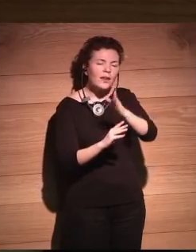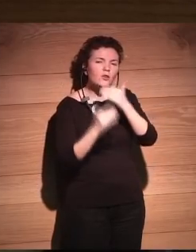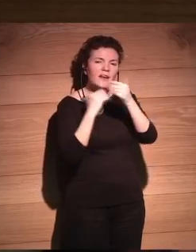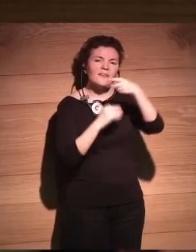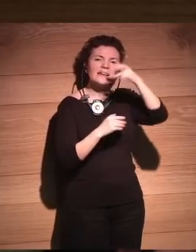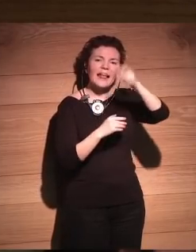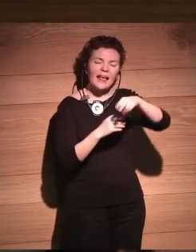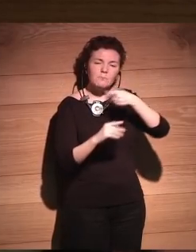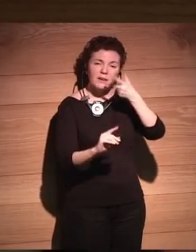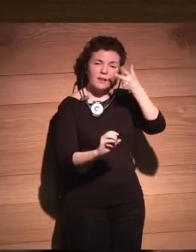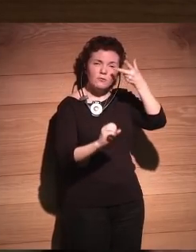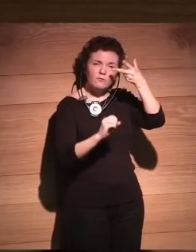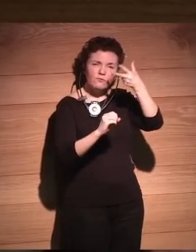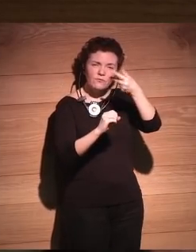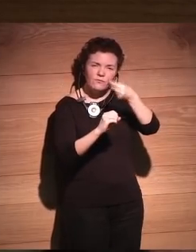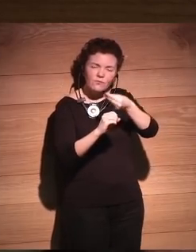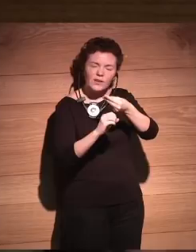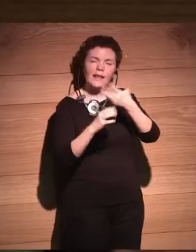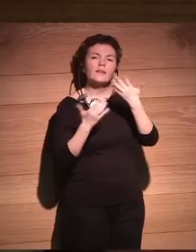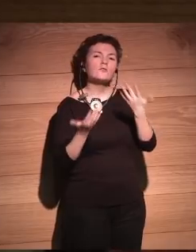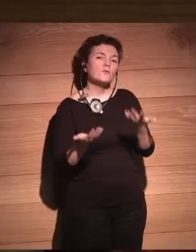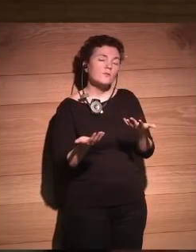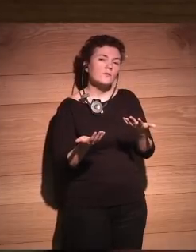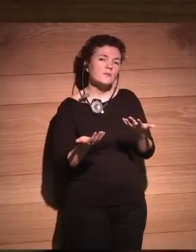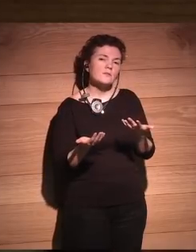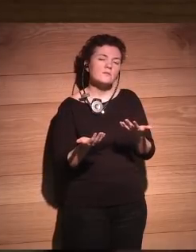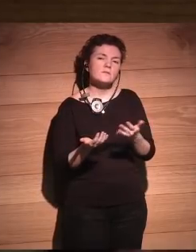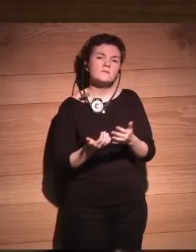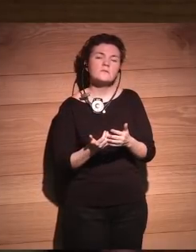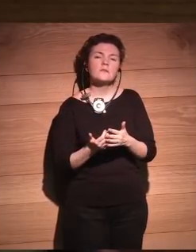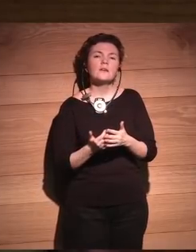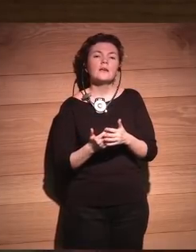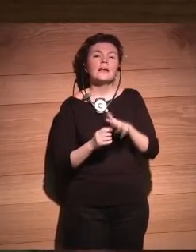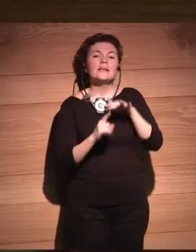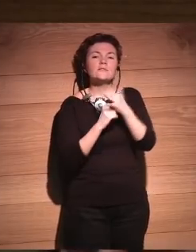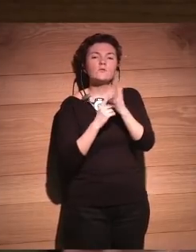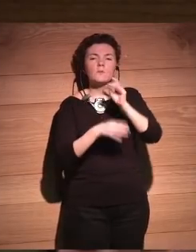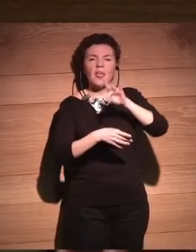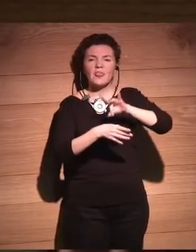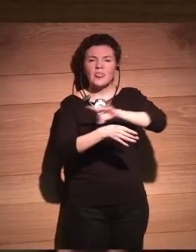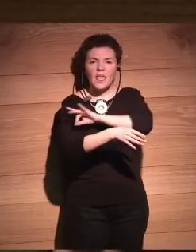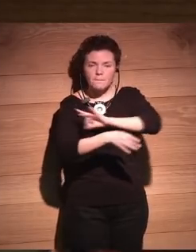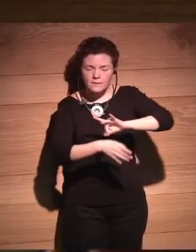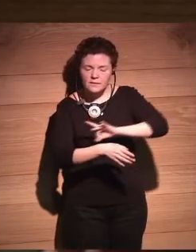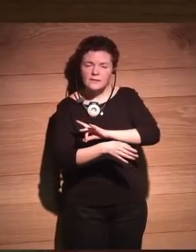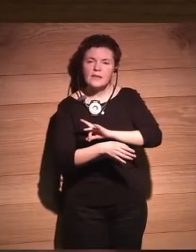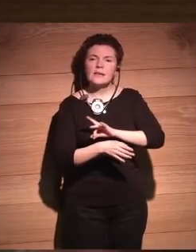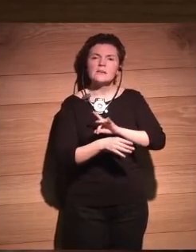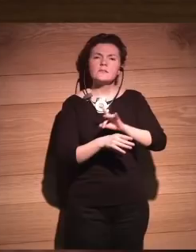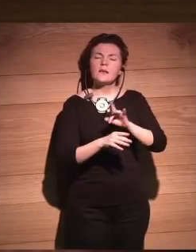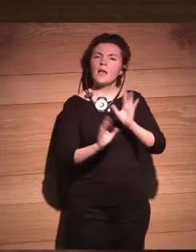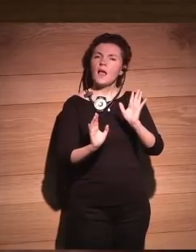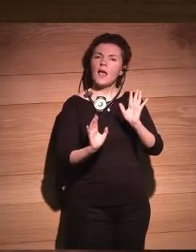a la hora de inyectar. Entonces, por ejemplo, en el caso de la diabetes, que